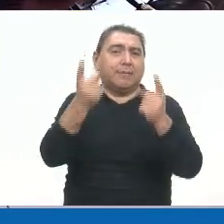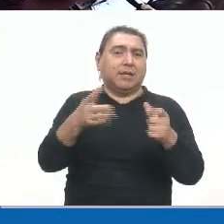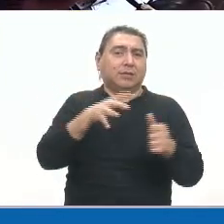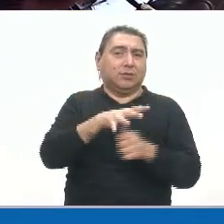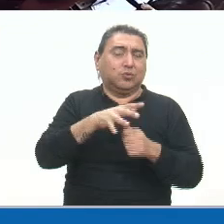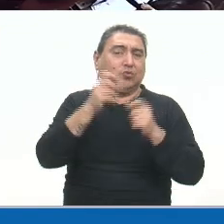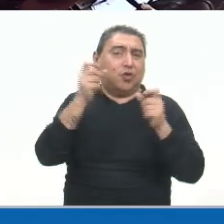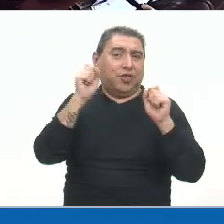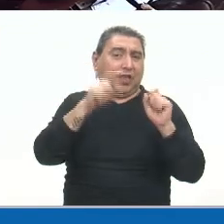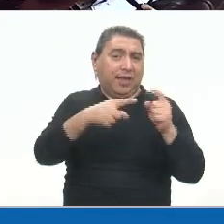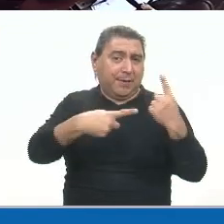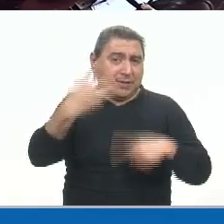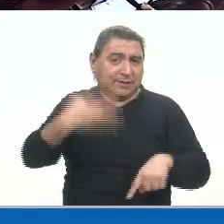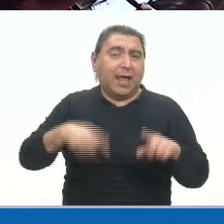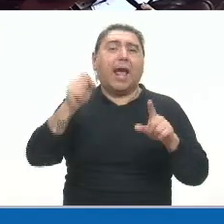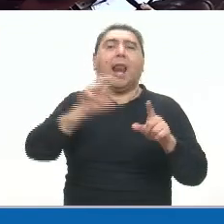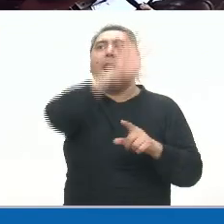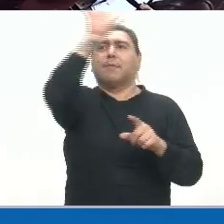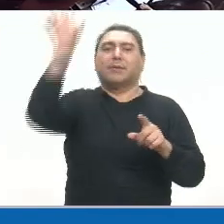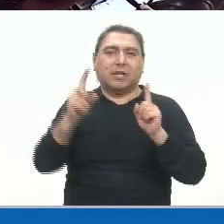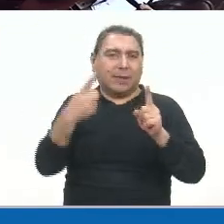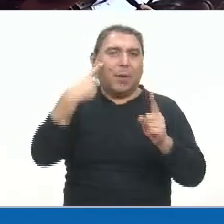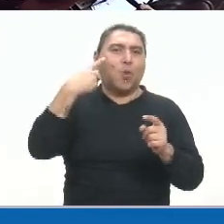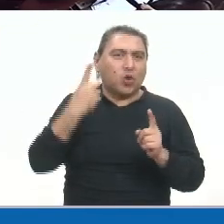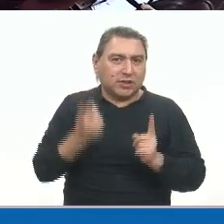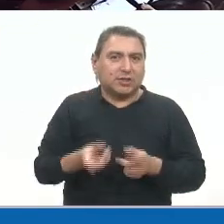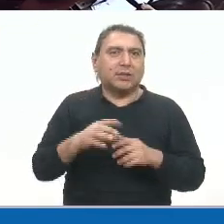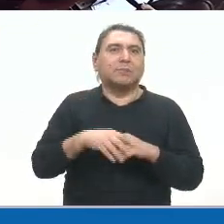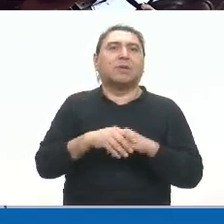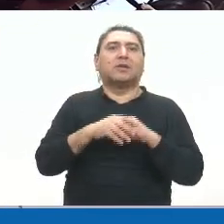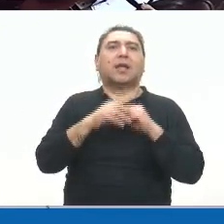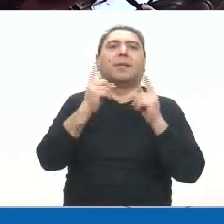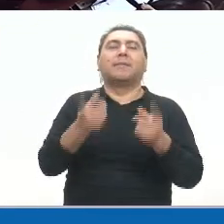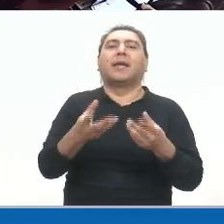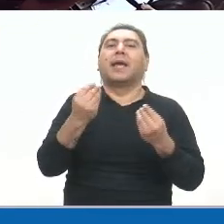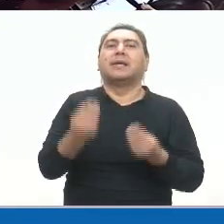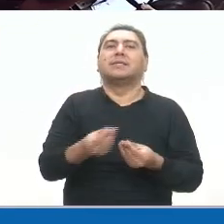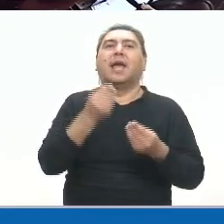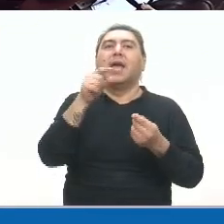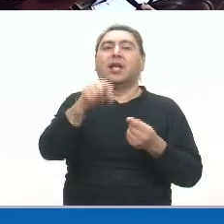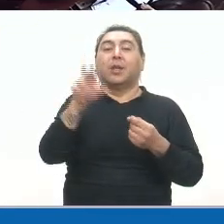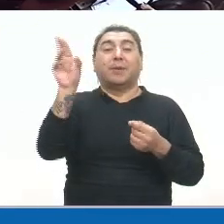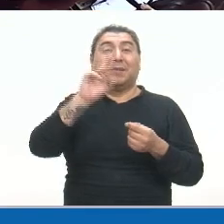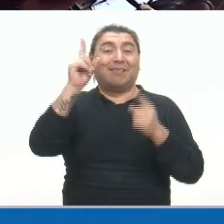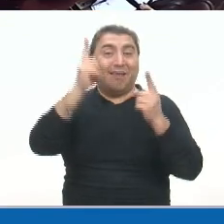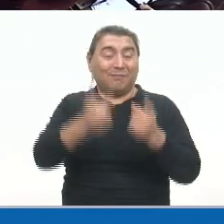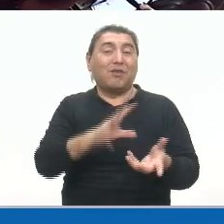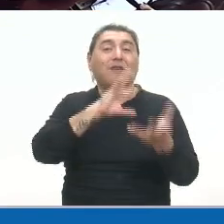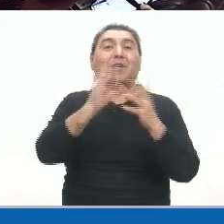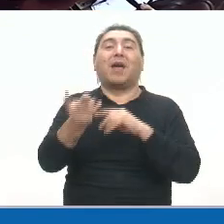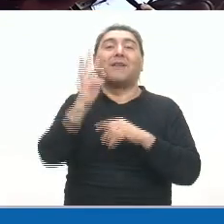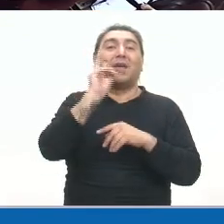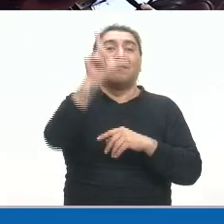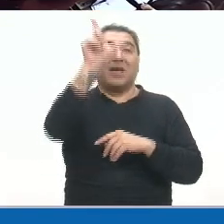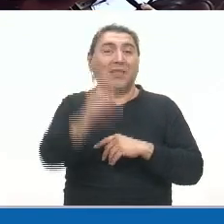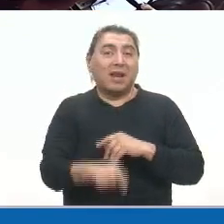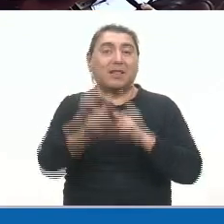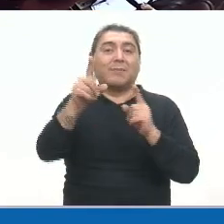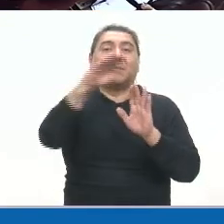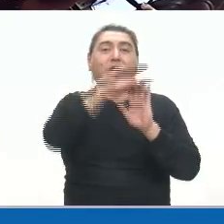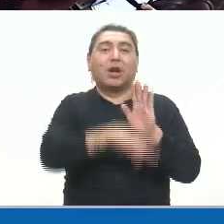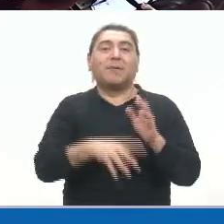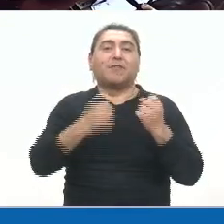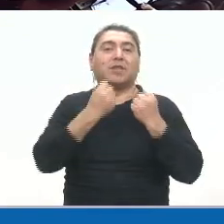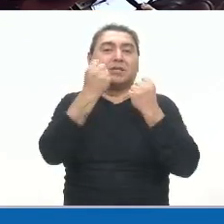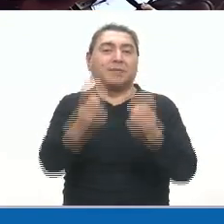y diversidad en las provincias y en los municipios lo que además posibilitaba una visión Federal el programa fortalecimiento